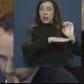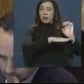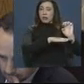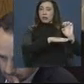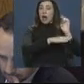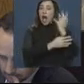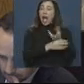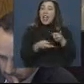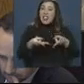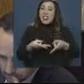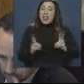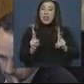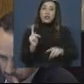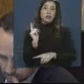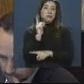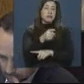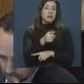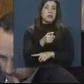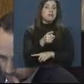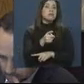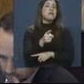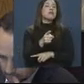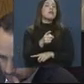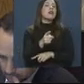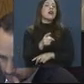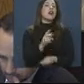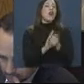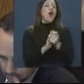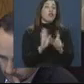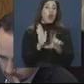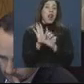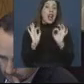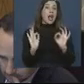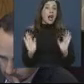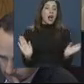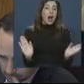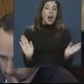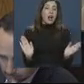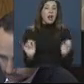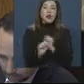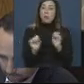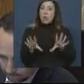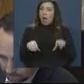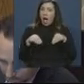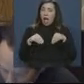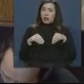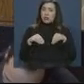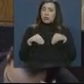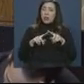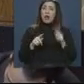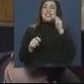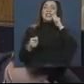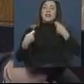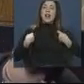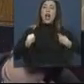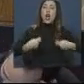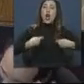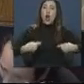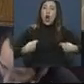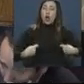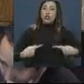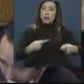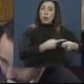tiene derecho a imponerles cargas legítimas que no pueden ser asumidas como costos por